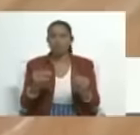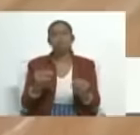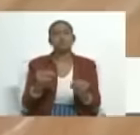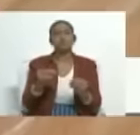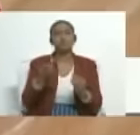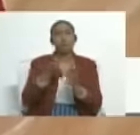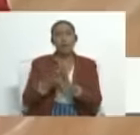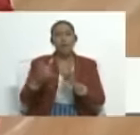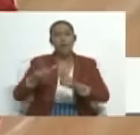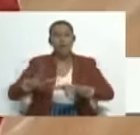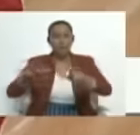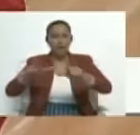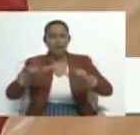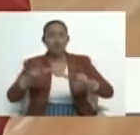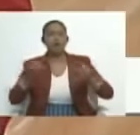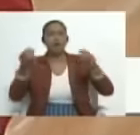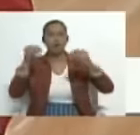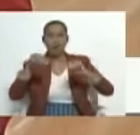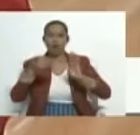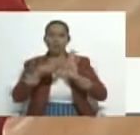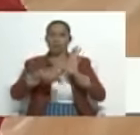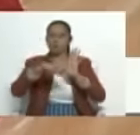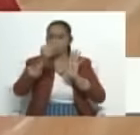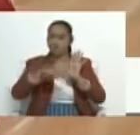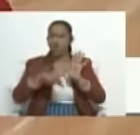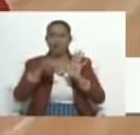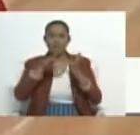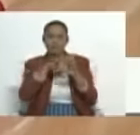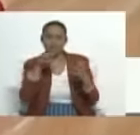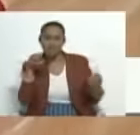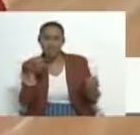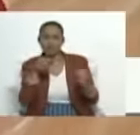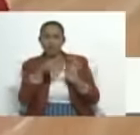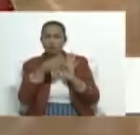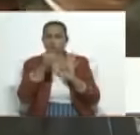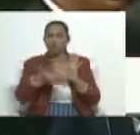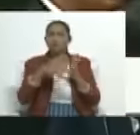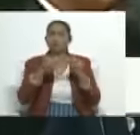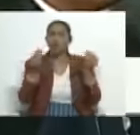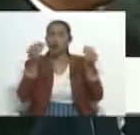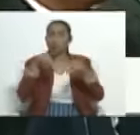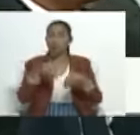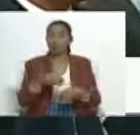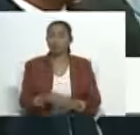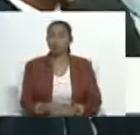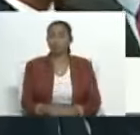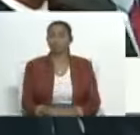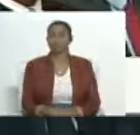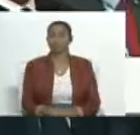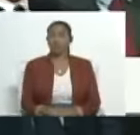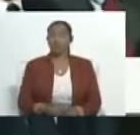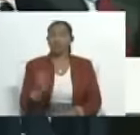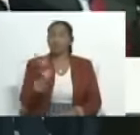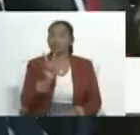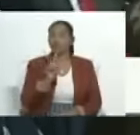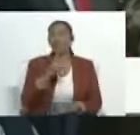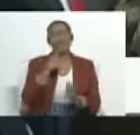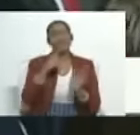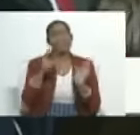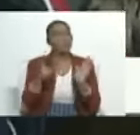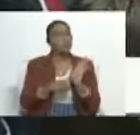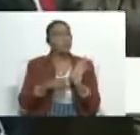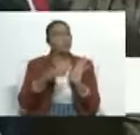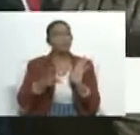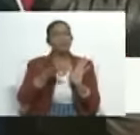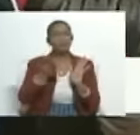a firmar los acuerdos, los memorándum de acuerdo, donde Venezuela siempre cumplió hasta